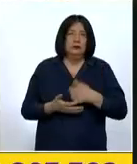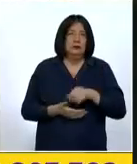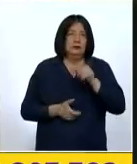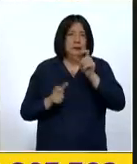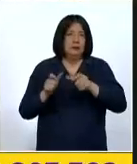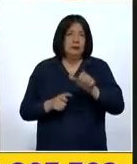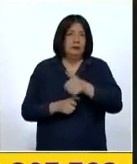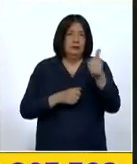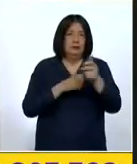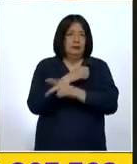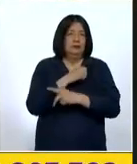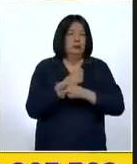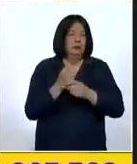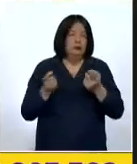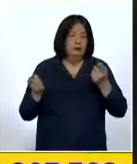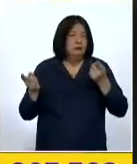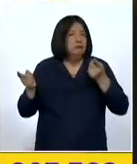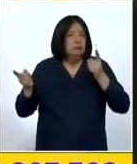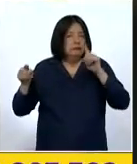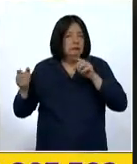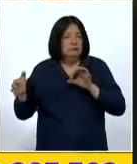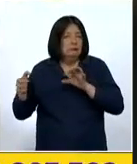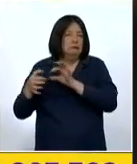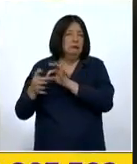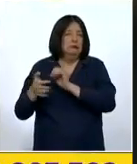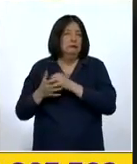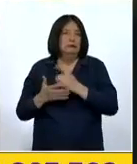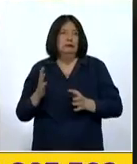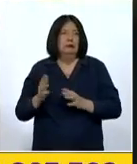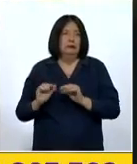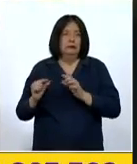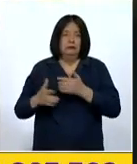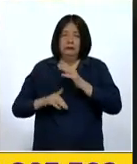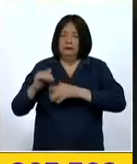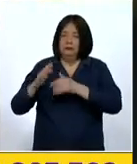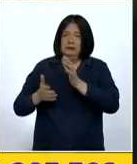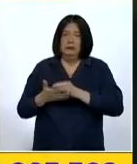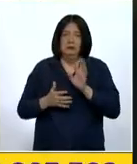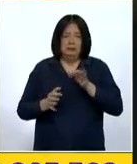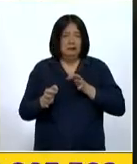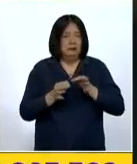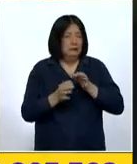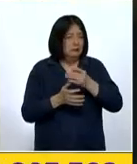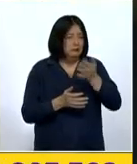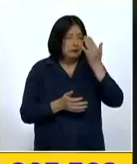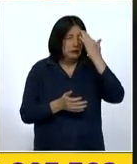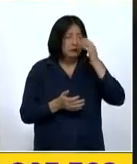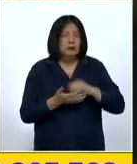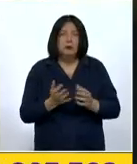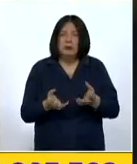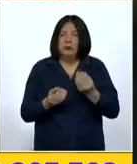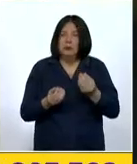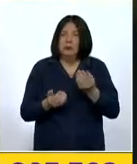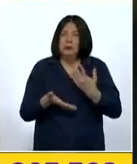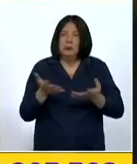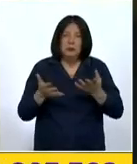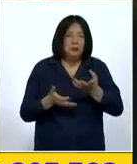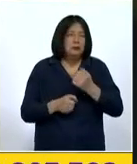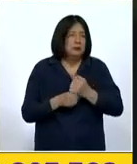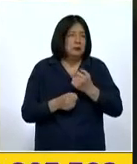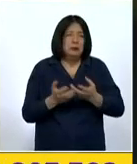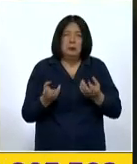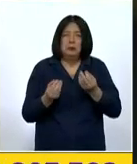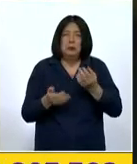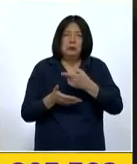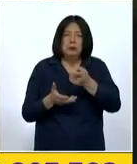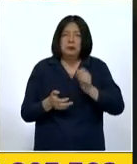son aliados de las mafias de construcción civil. Vamos a conocer a continuación más detalles de cómo es que actúan, cómo operan y cómo